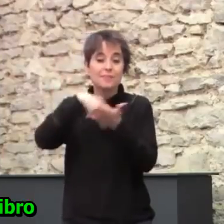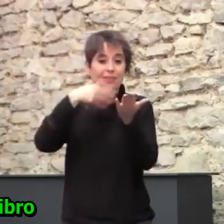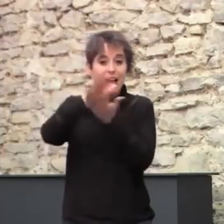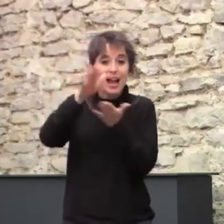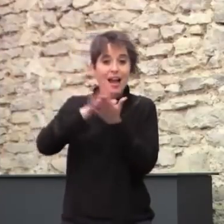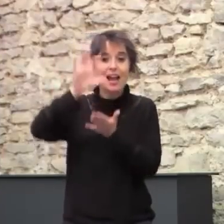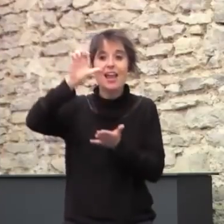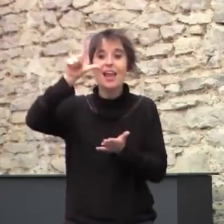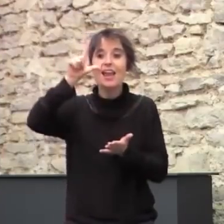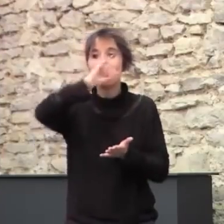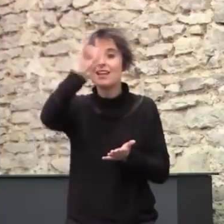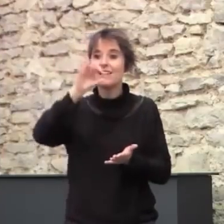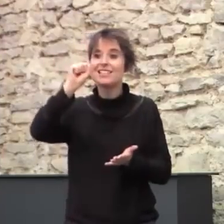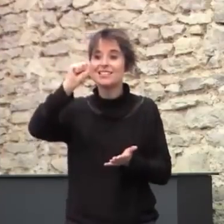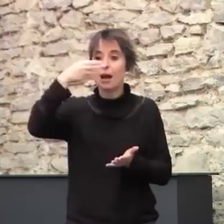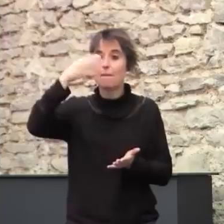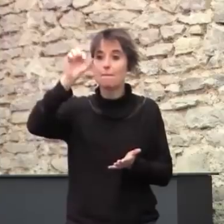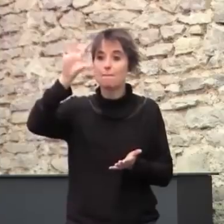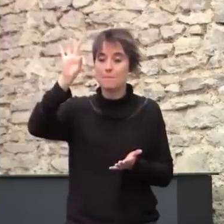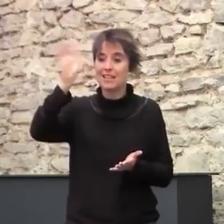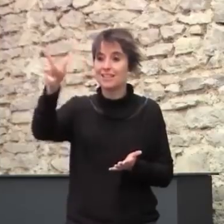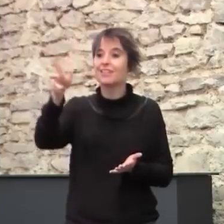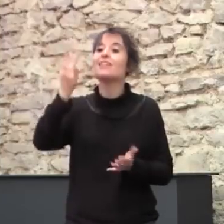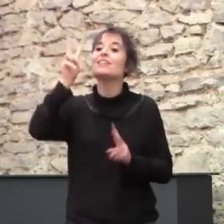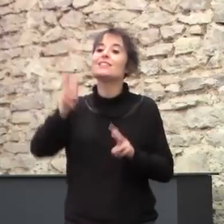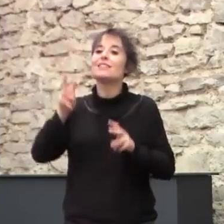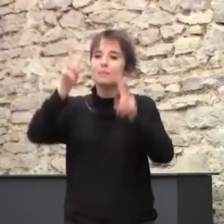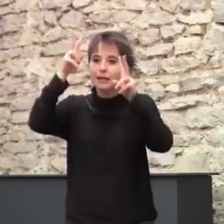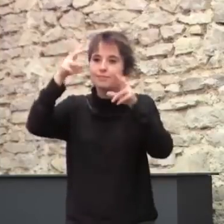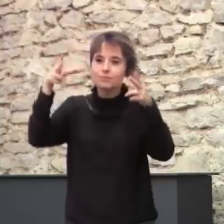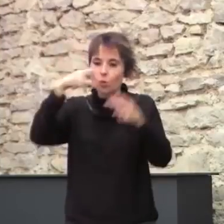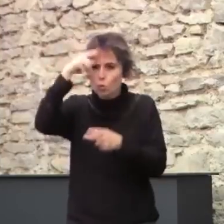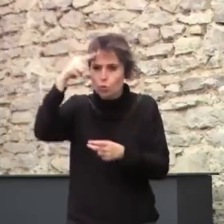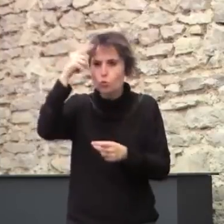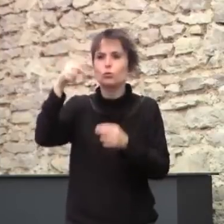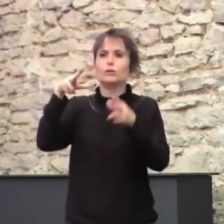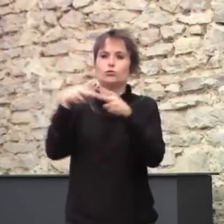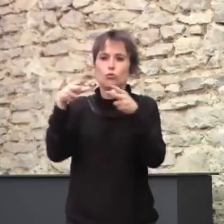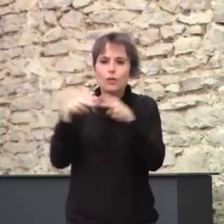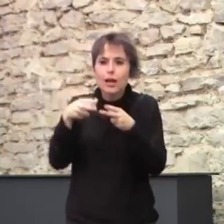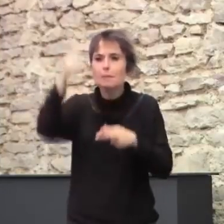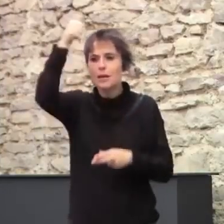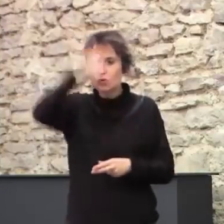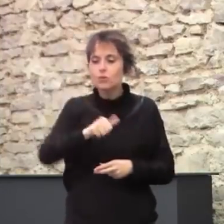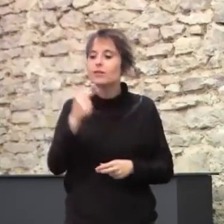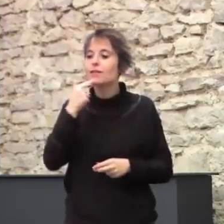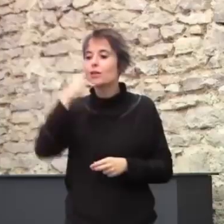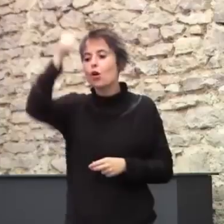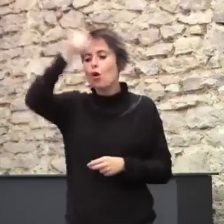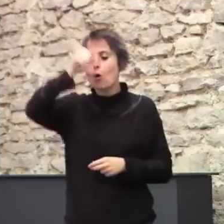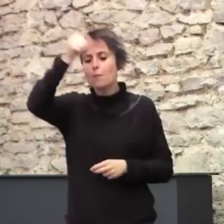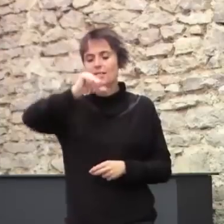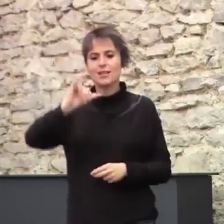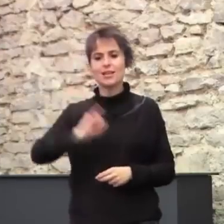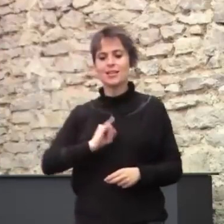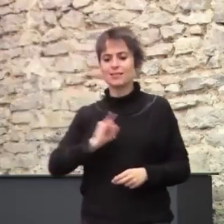analizó en su libro La construcción social y cultural de la masculinidad, lo dice, ¿no? Dice que los hombres construyen su